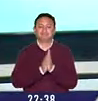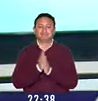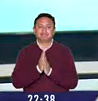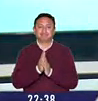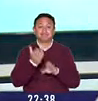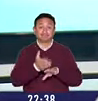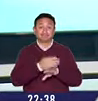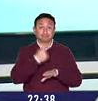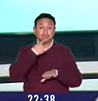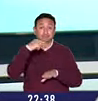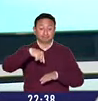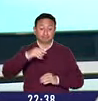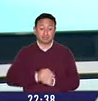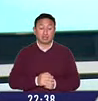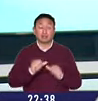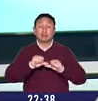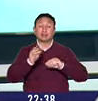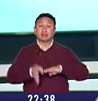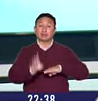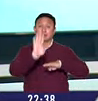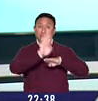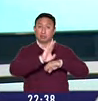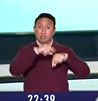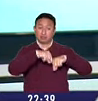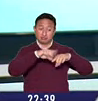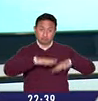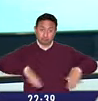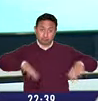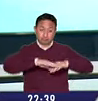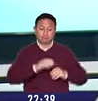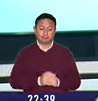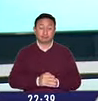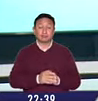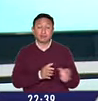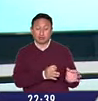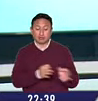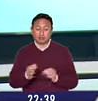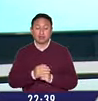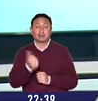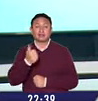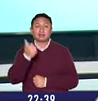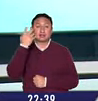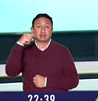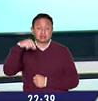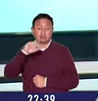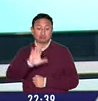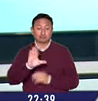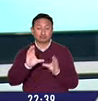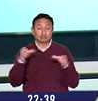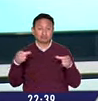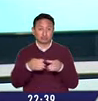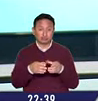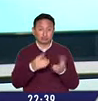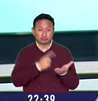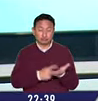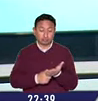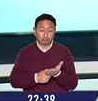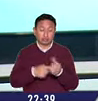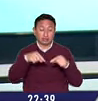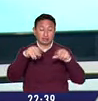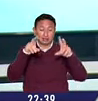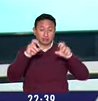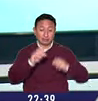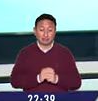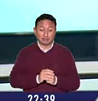Como lo anunciamos, el Pleno de la Asamblea Nacional aprobó 10 días de prórroga para que la comisión que estudie el caso denominado El